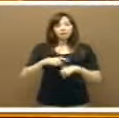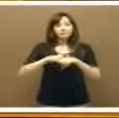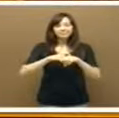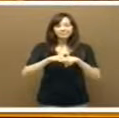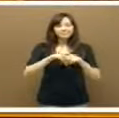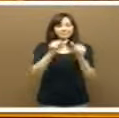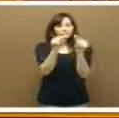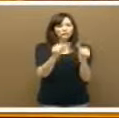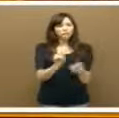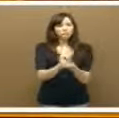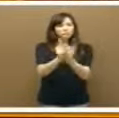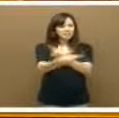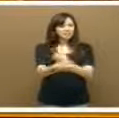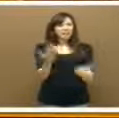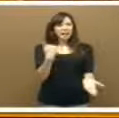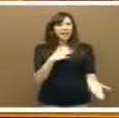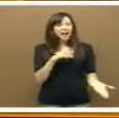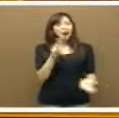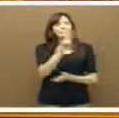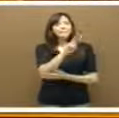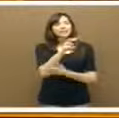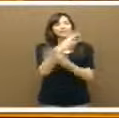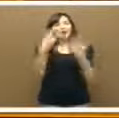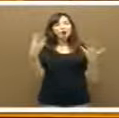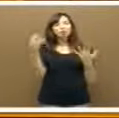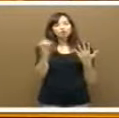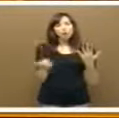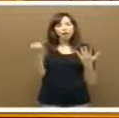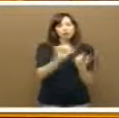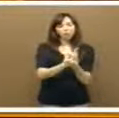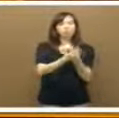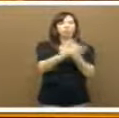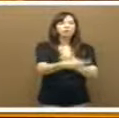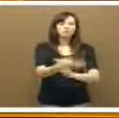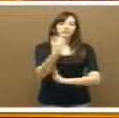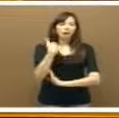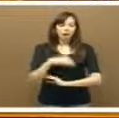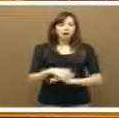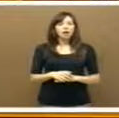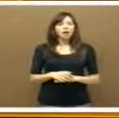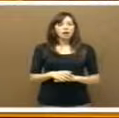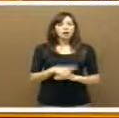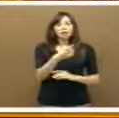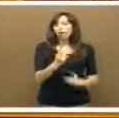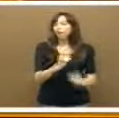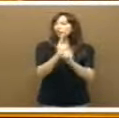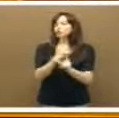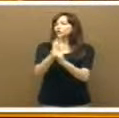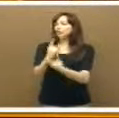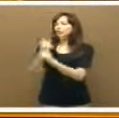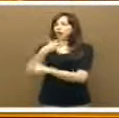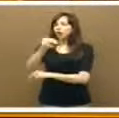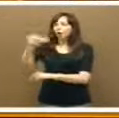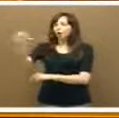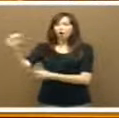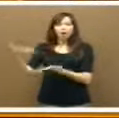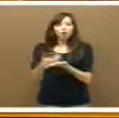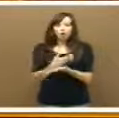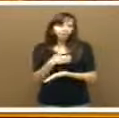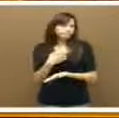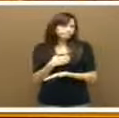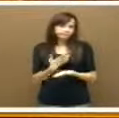en los últimos 28 años en los que estuvieron en el poder. Que no se puede ir en contra de absolutamente todo lo que se hace.